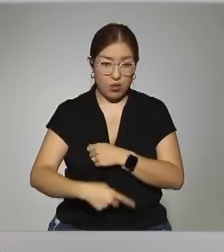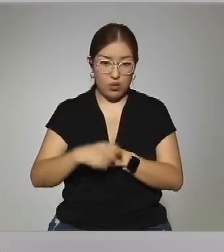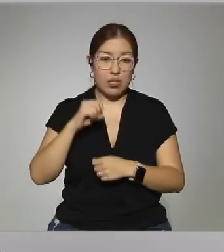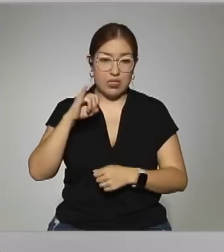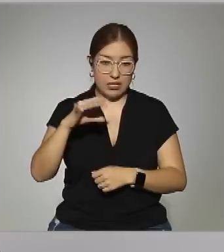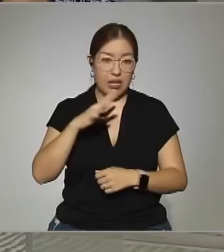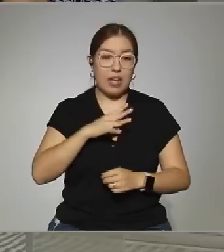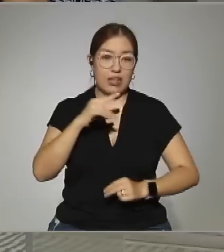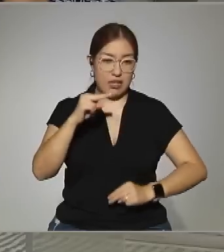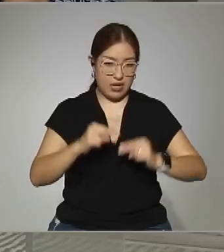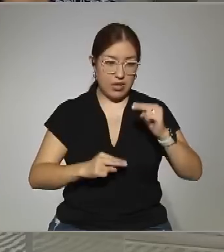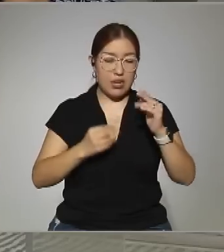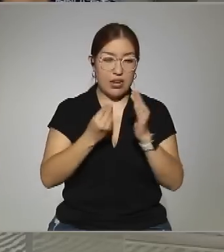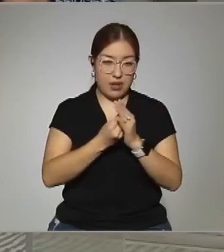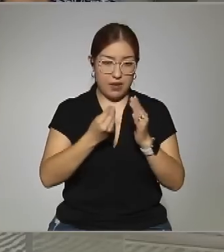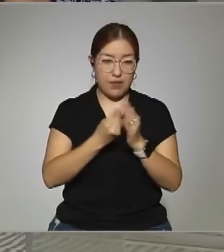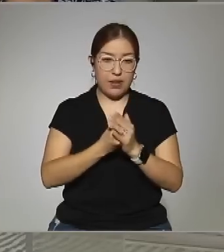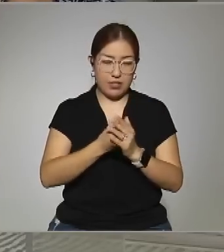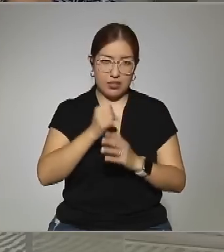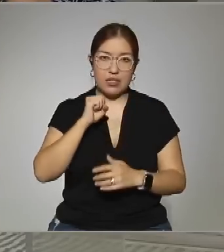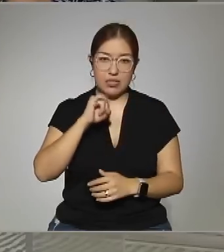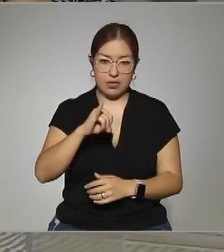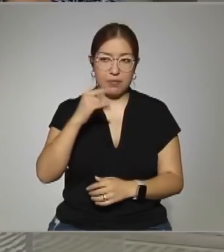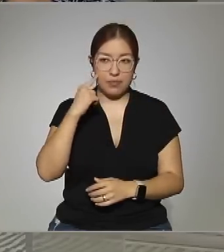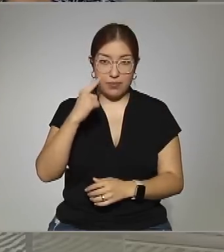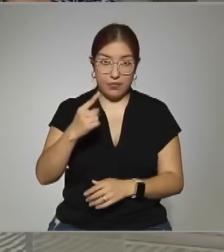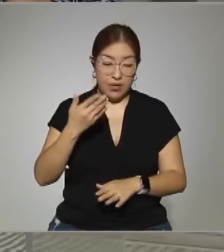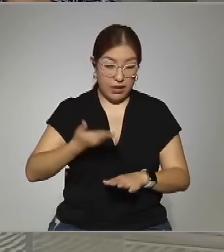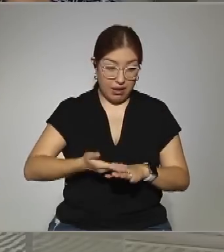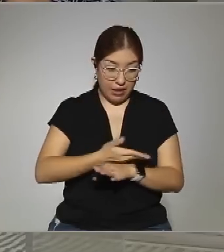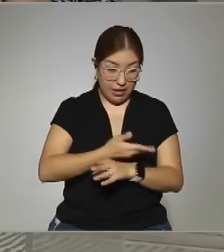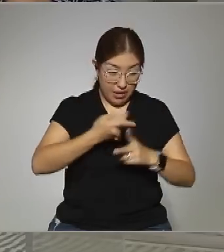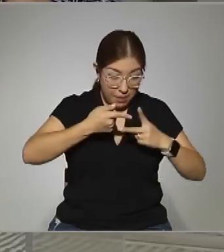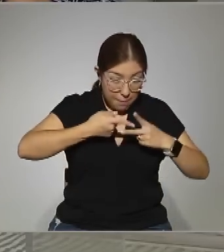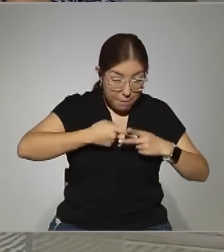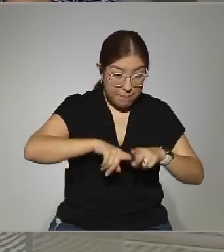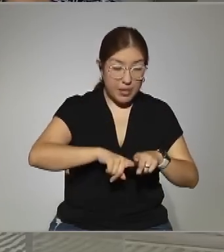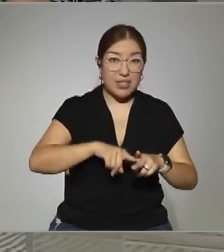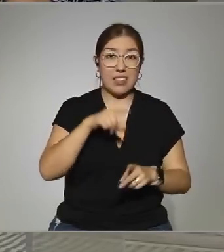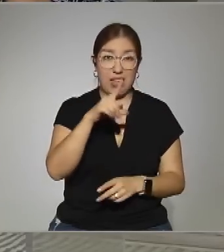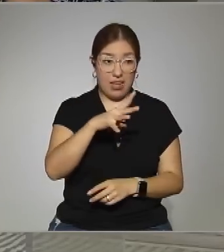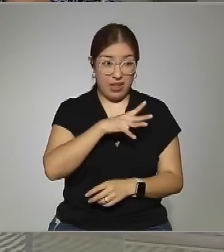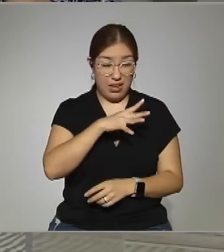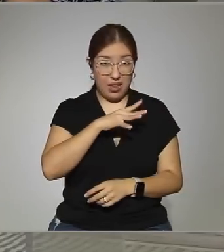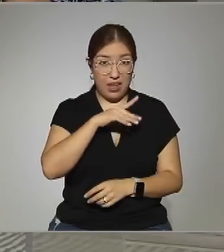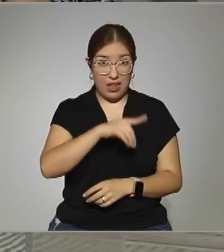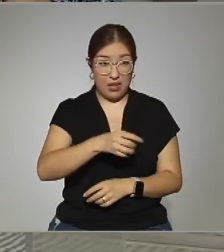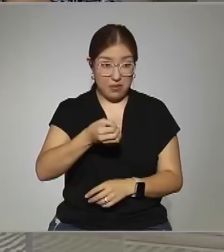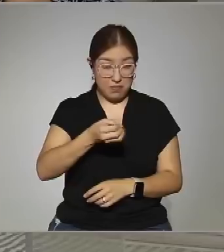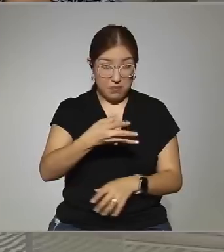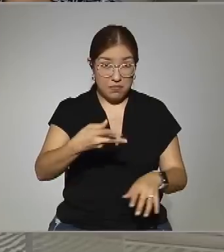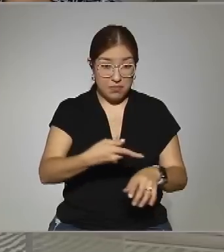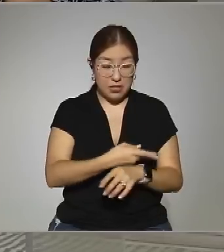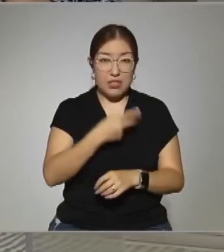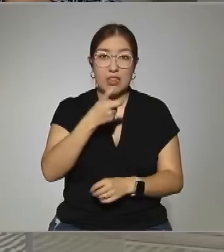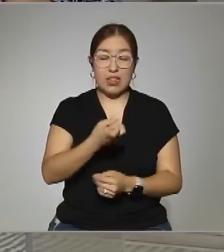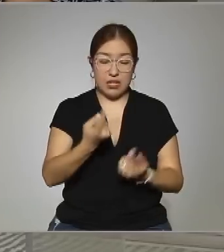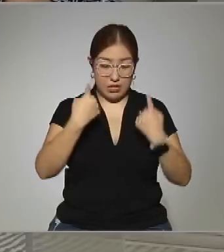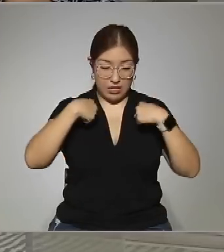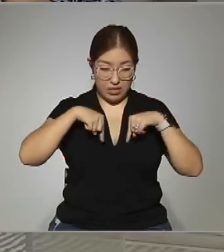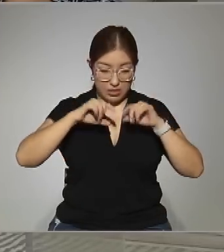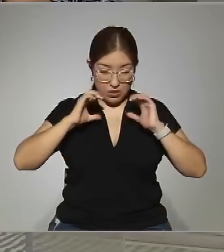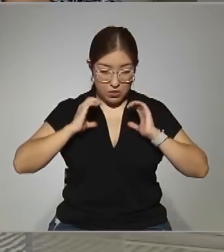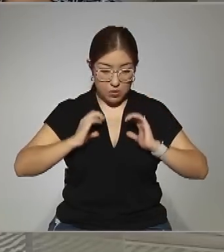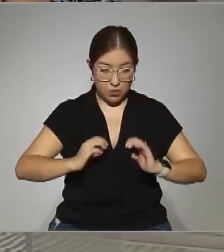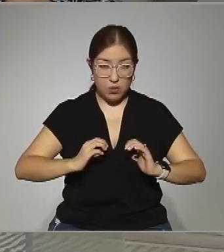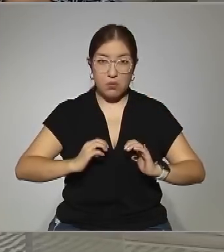que sí. Mientras más temprana sea el momento en el que ocurre, va al cuerpo, se instala